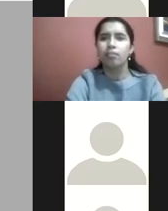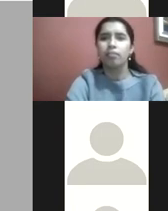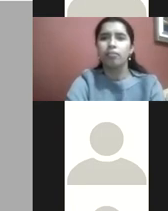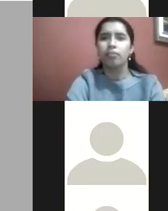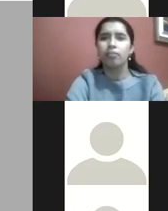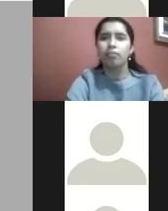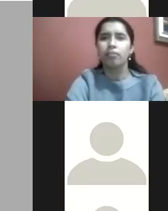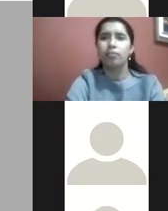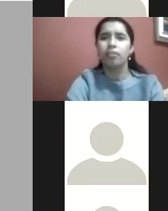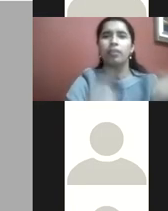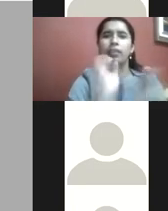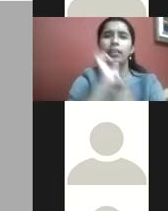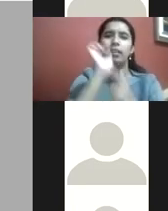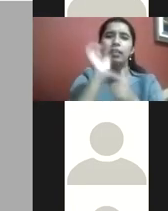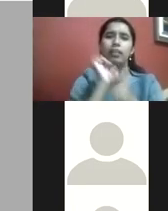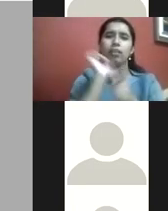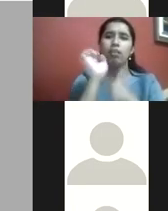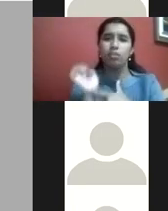Entonces,